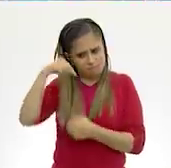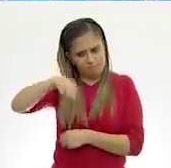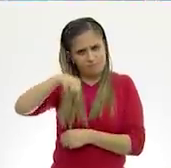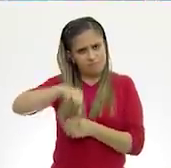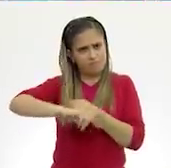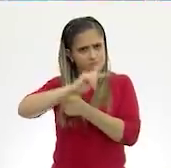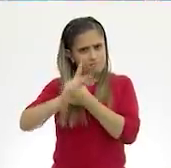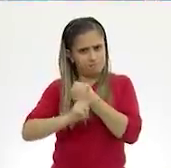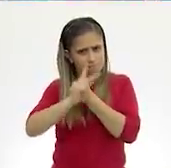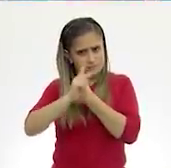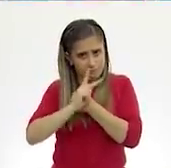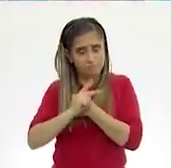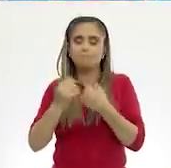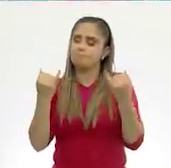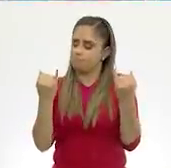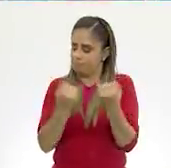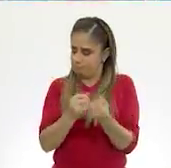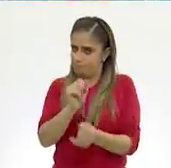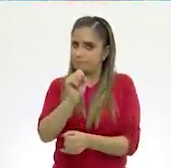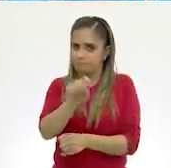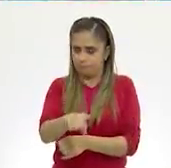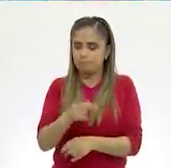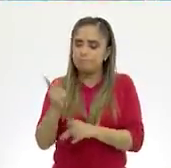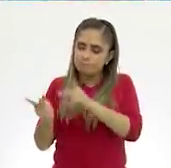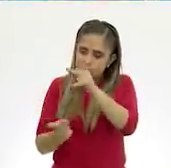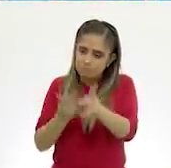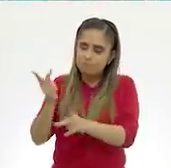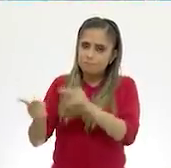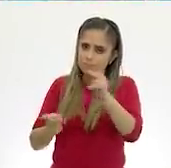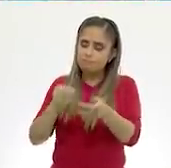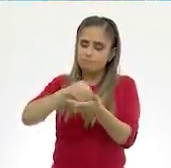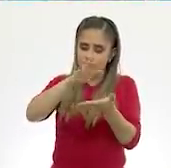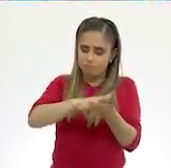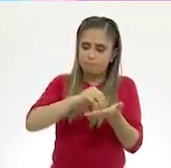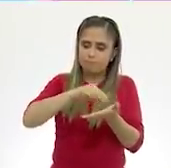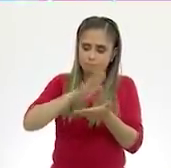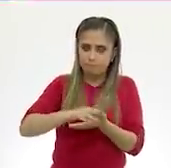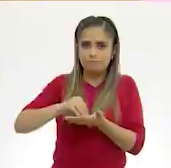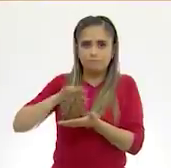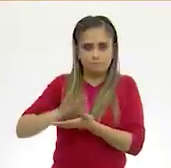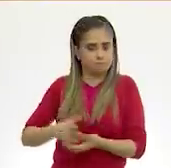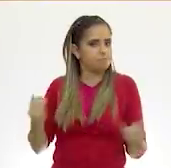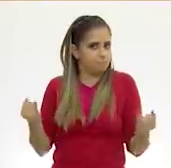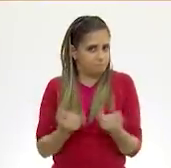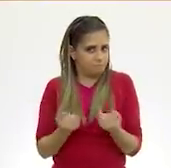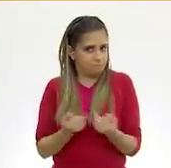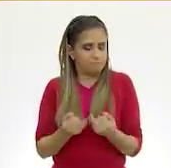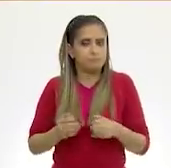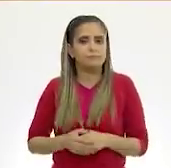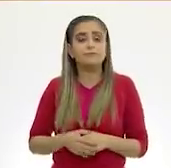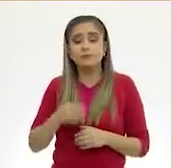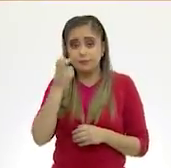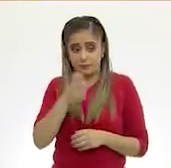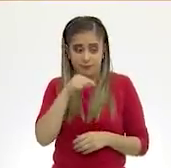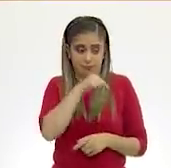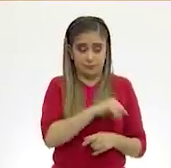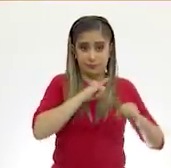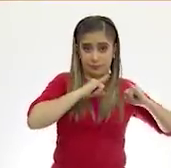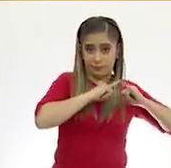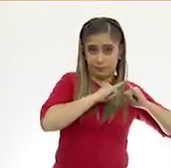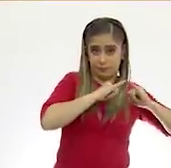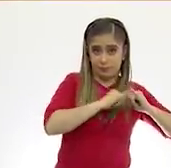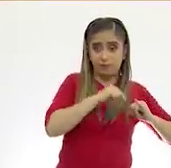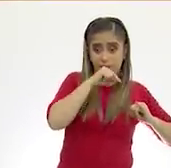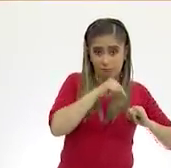país también son parte de la población total. Claro, y para ello el personal de este instituto